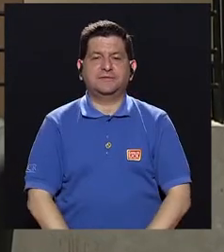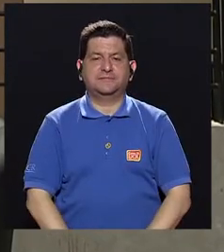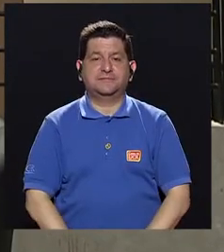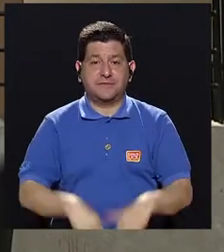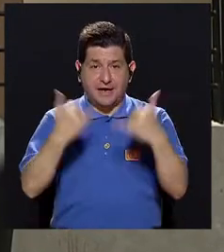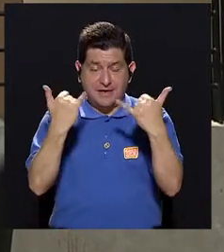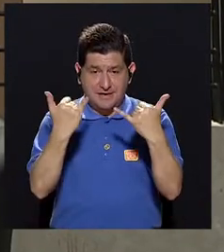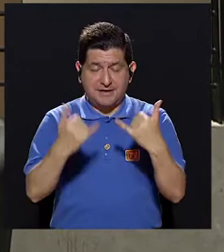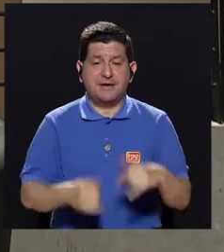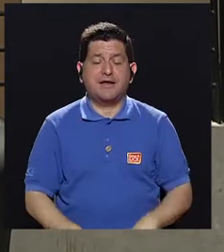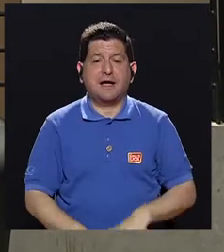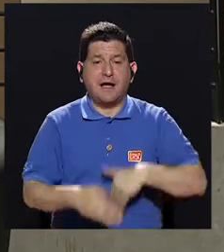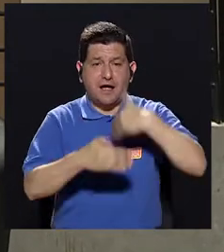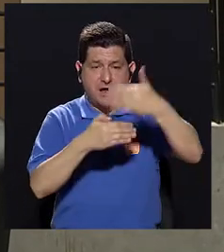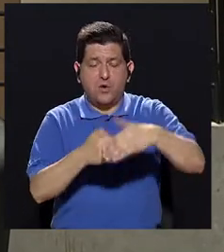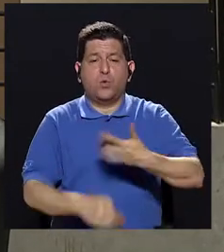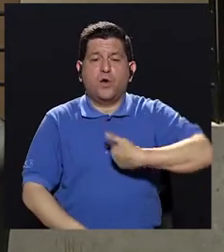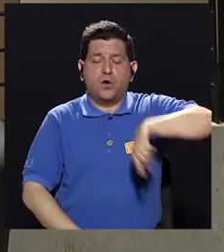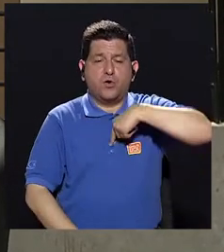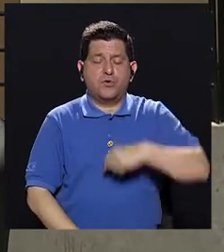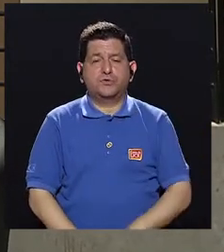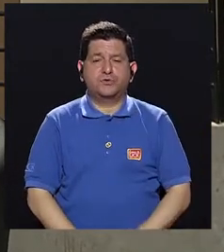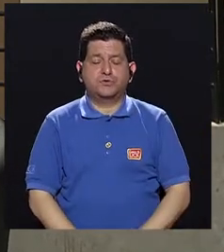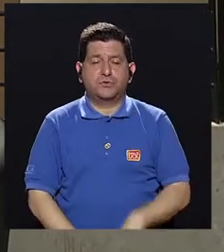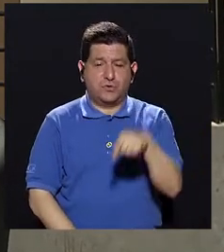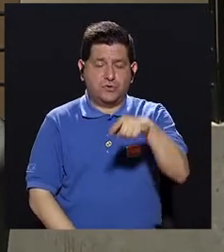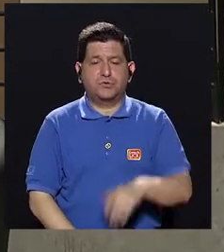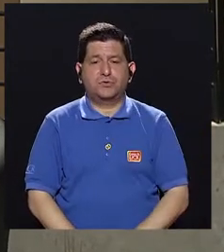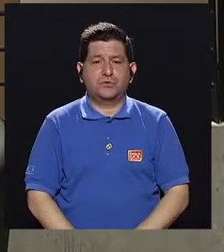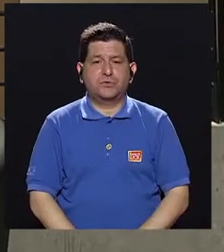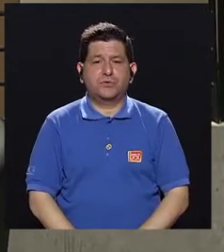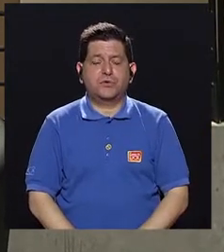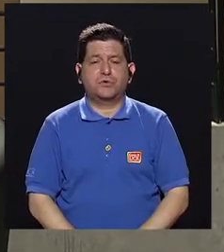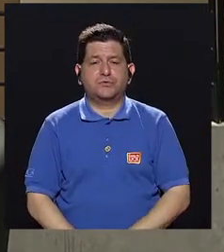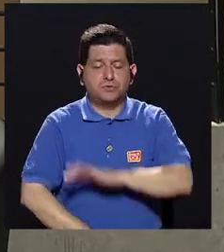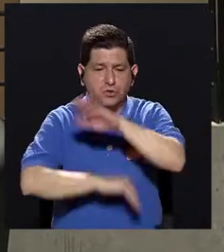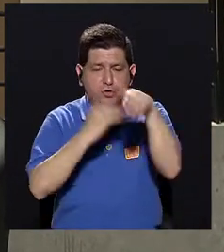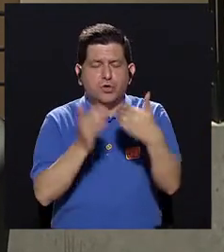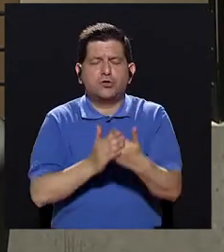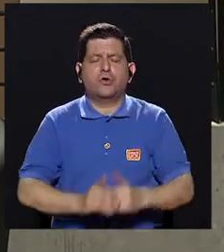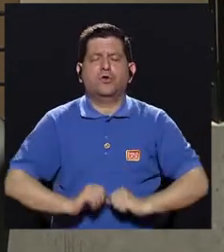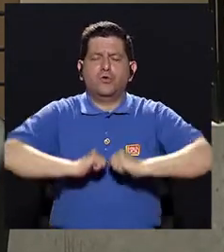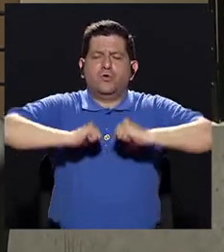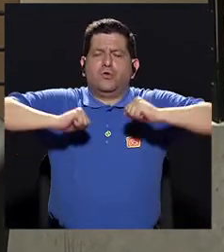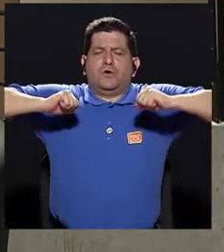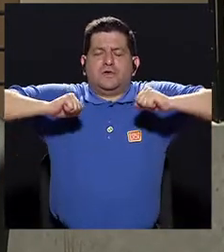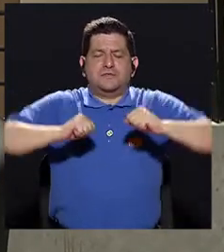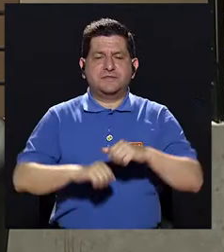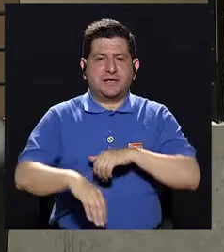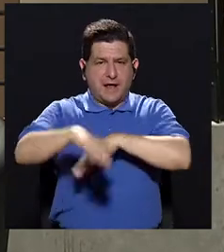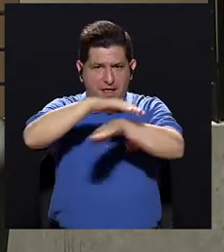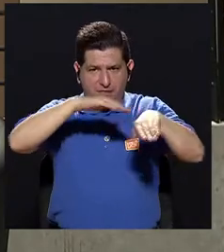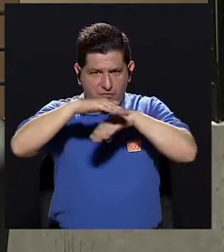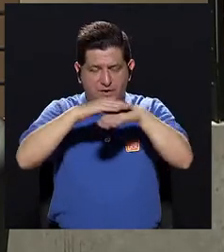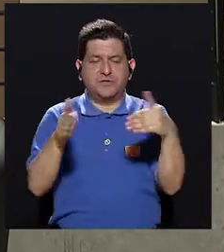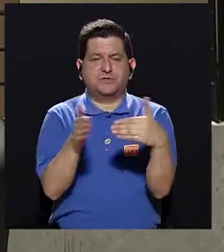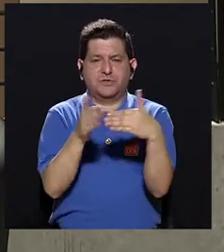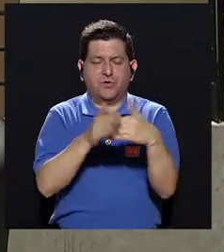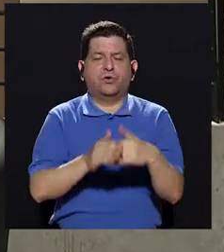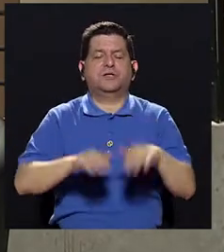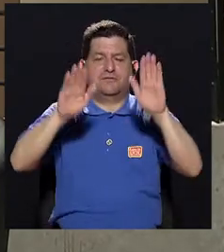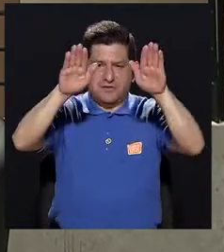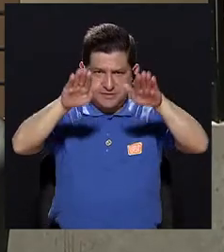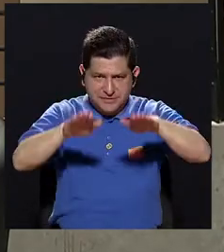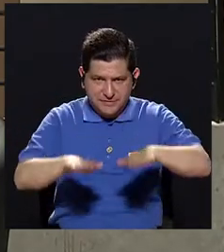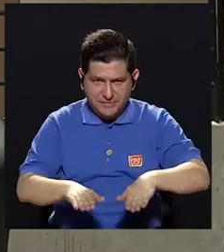Con los brazos arriba, vamos a ponernos de punta. Y eso, vamos a hacer todo un estiramiento básico y volvemos a